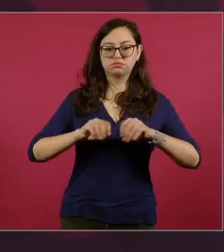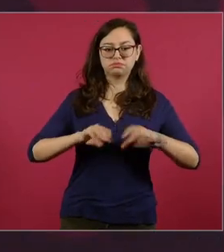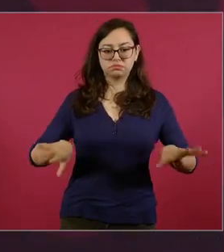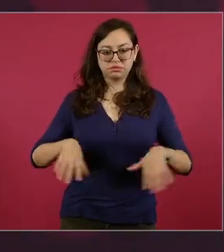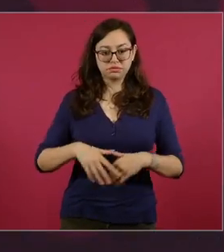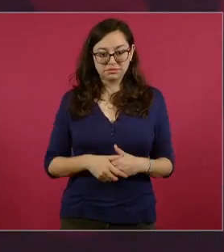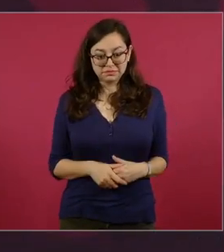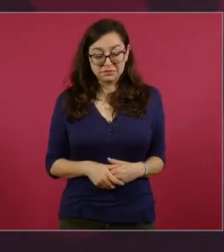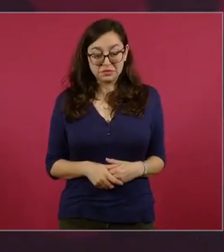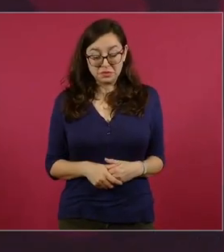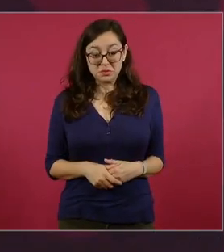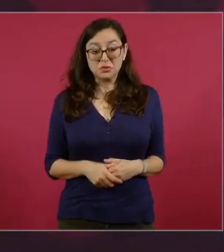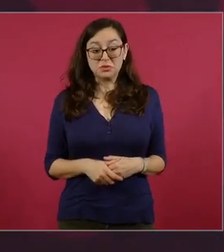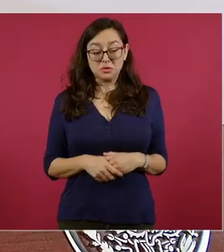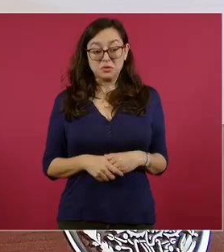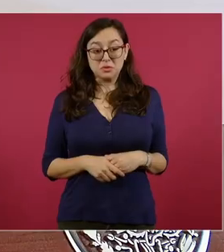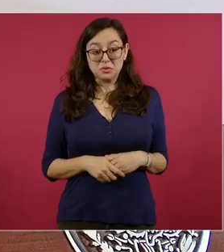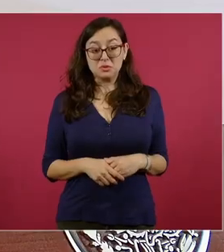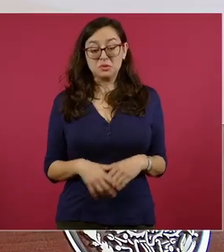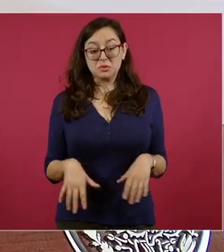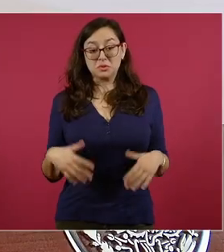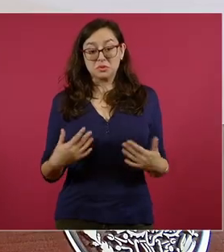Es célebre ya,